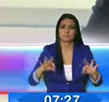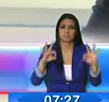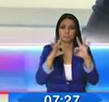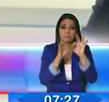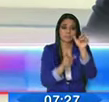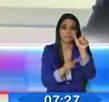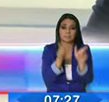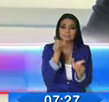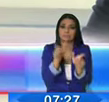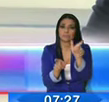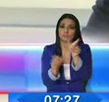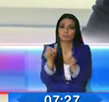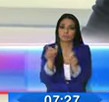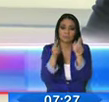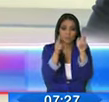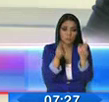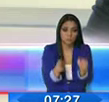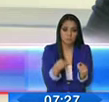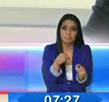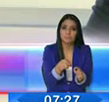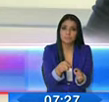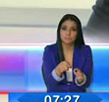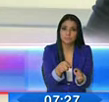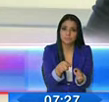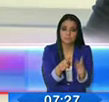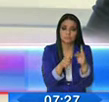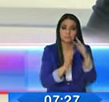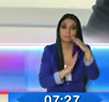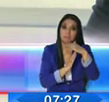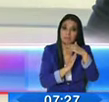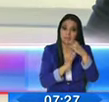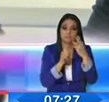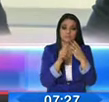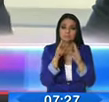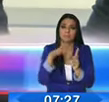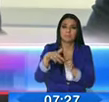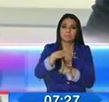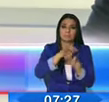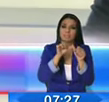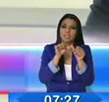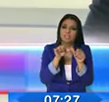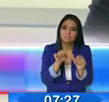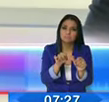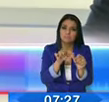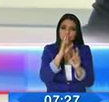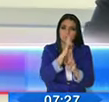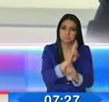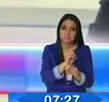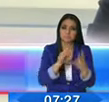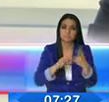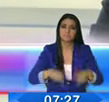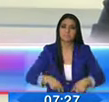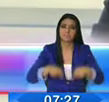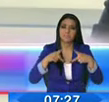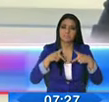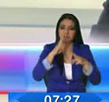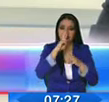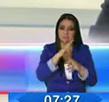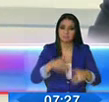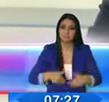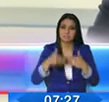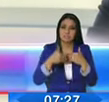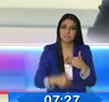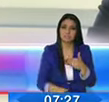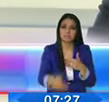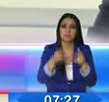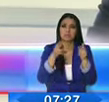los seres humanos la paz la sostenibilidad del medio ambiente y una vida digna para todos los